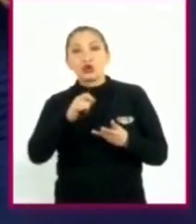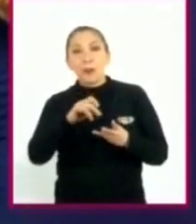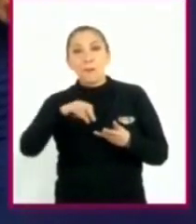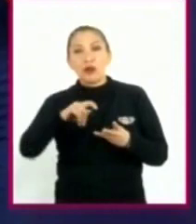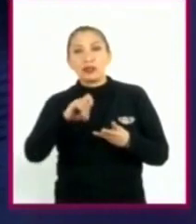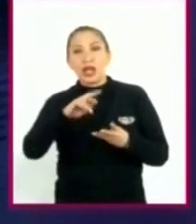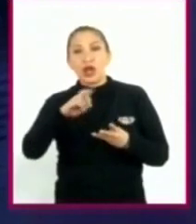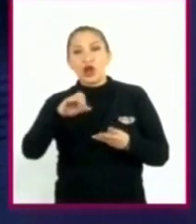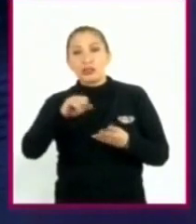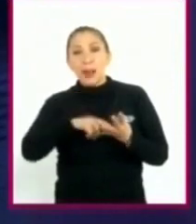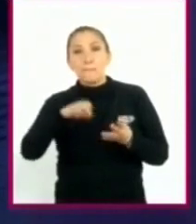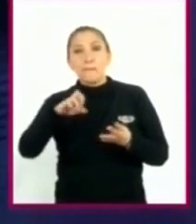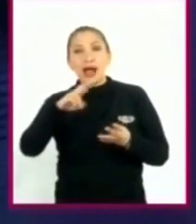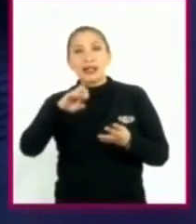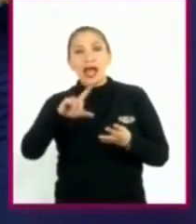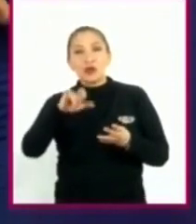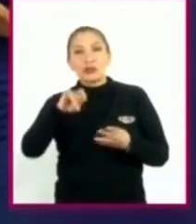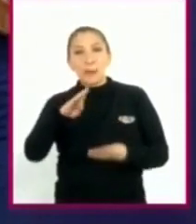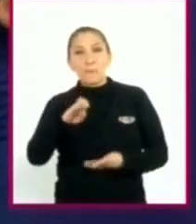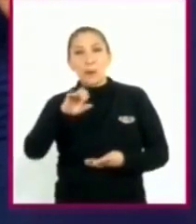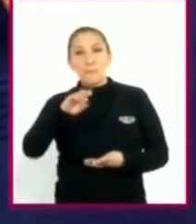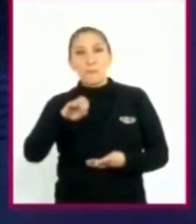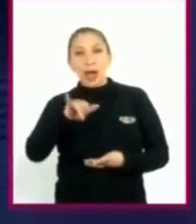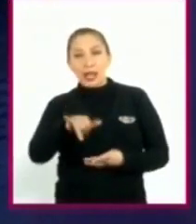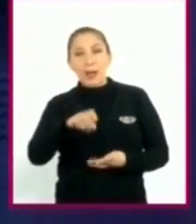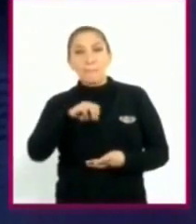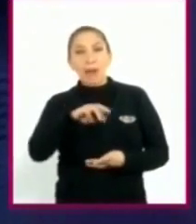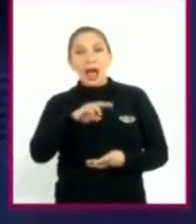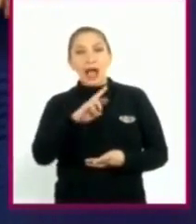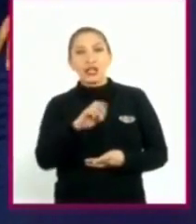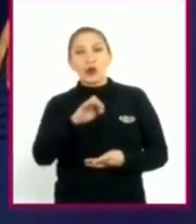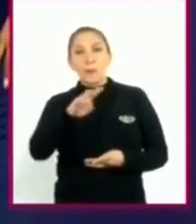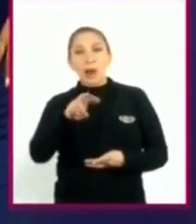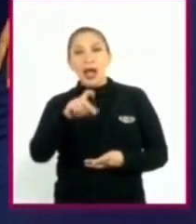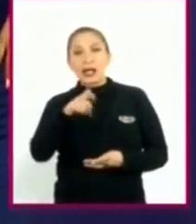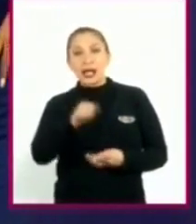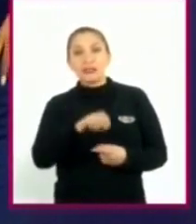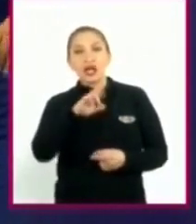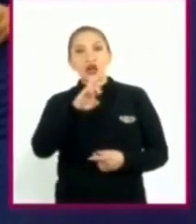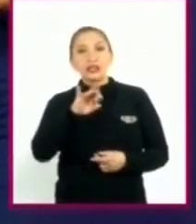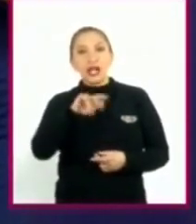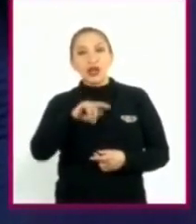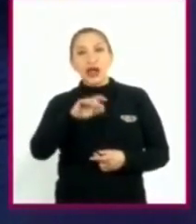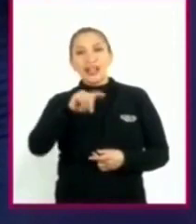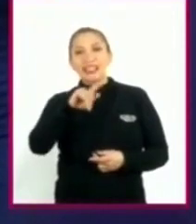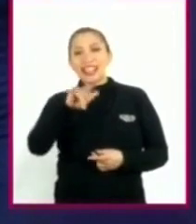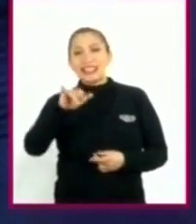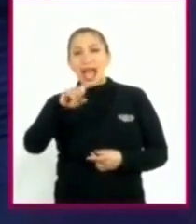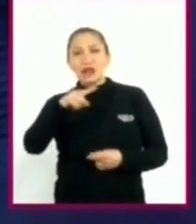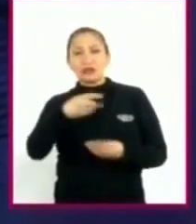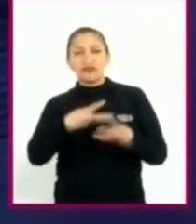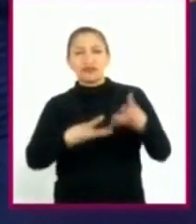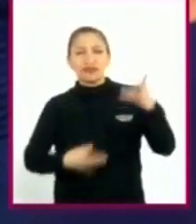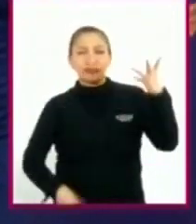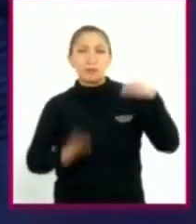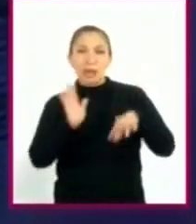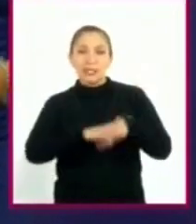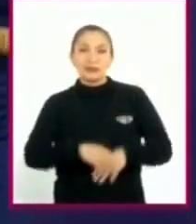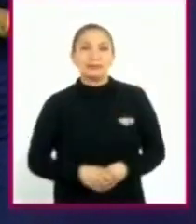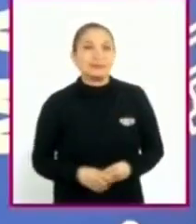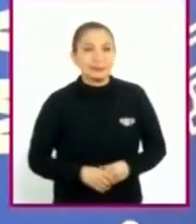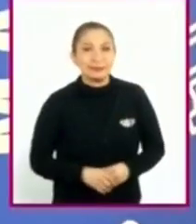Monterroso, María Luisa Bombal, Mario Vargas Llosa, Rosario Castellanos, entre muchos, muchos